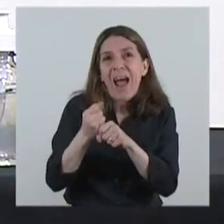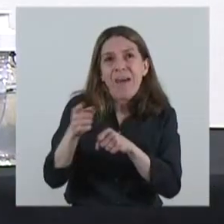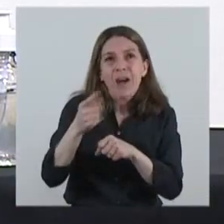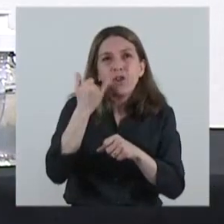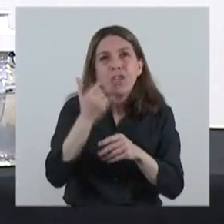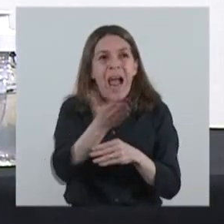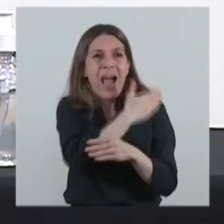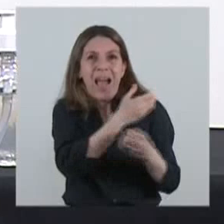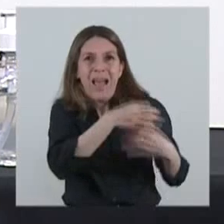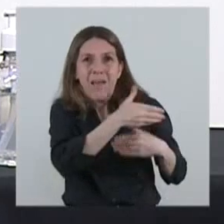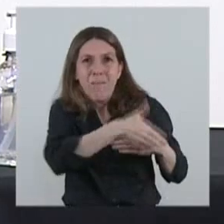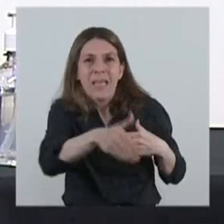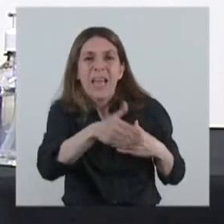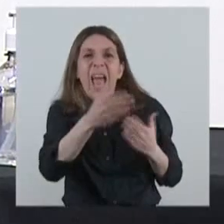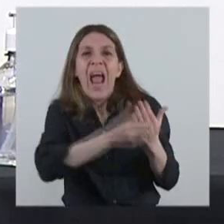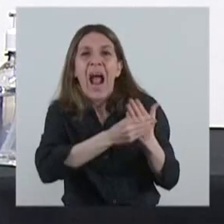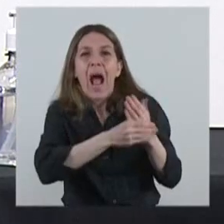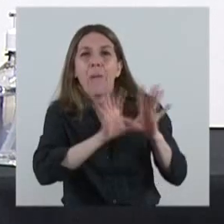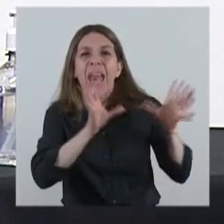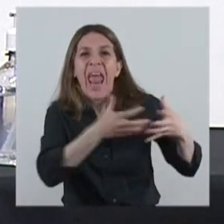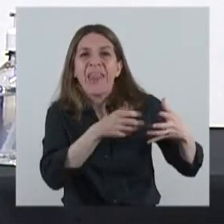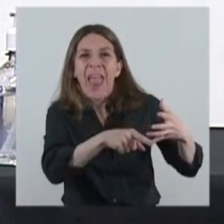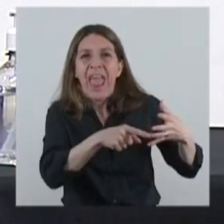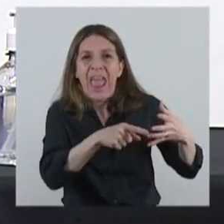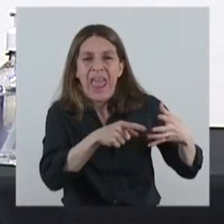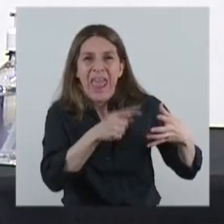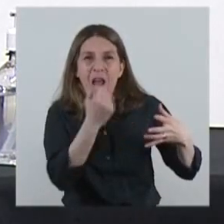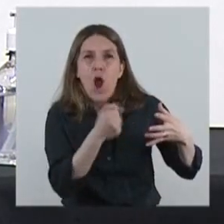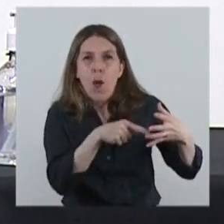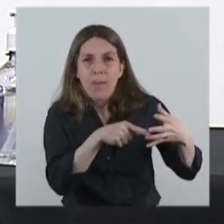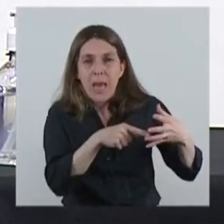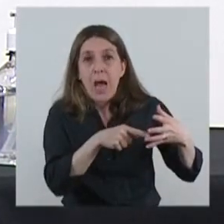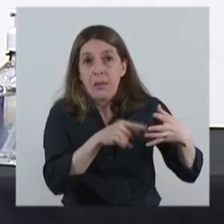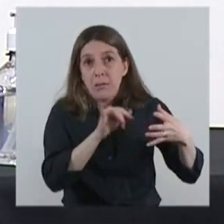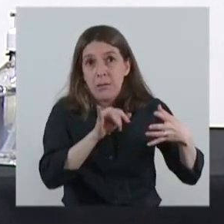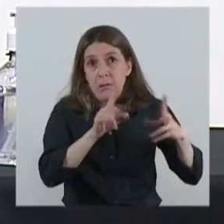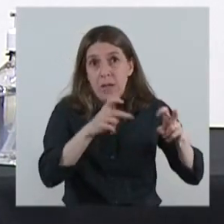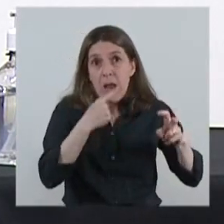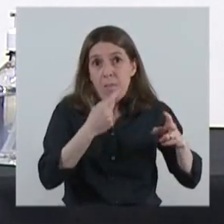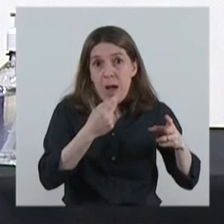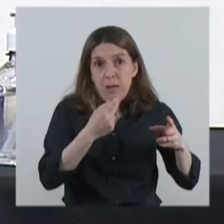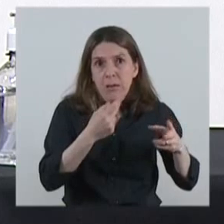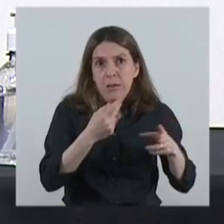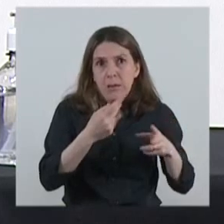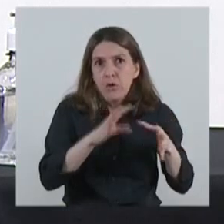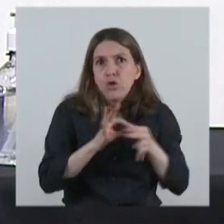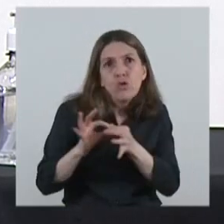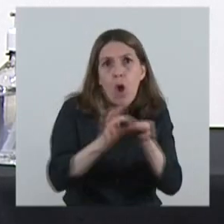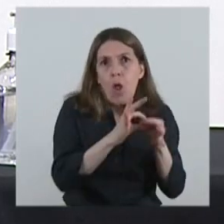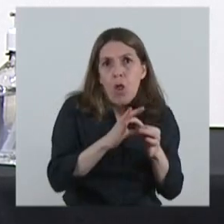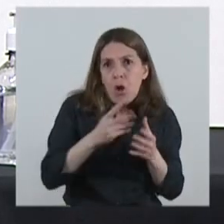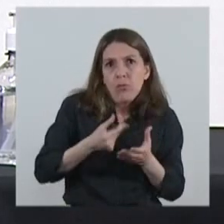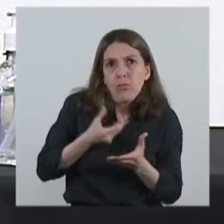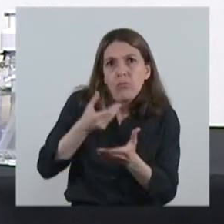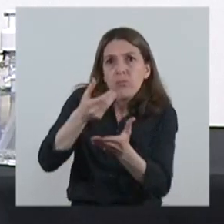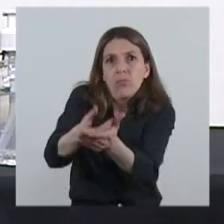realizando el Gabinete Económico en esta articulación de la inversión y del